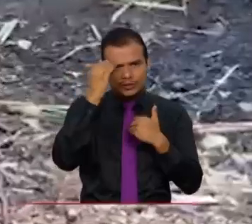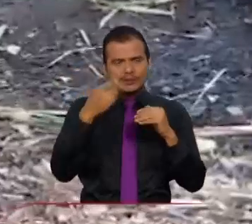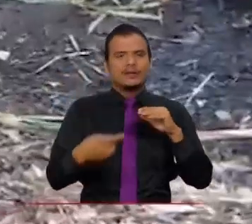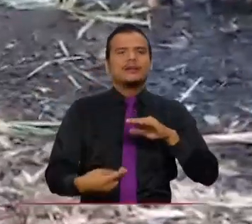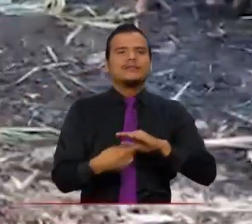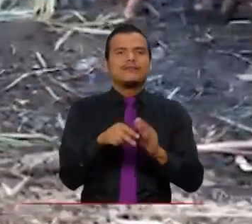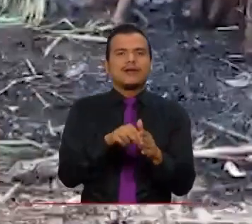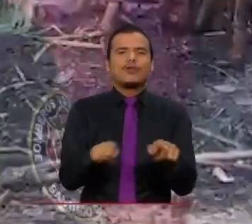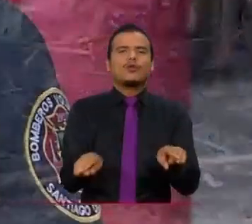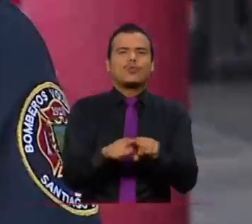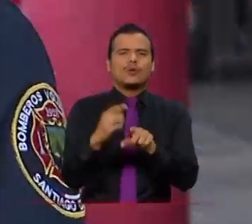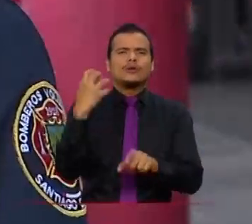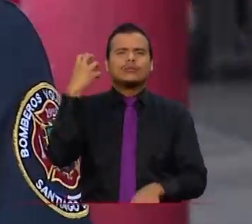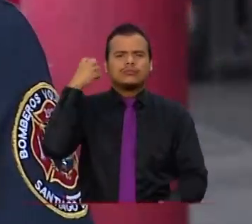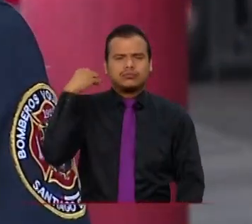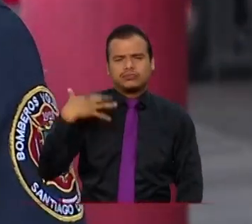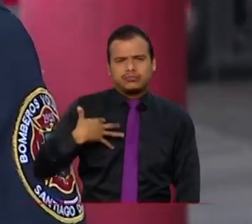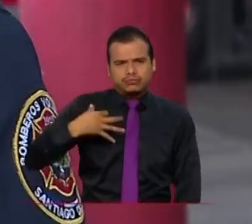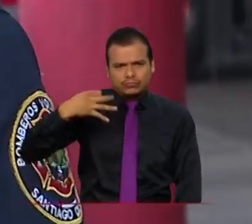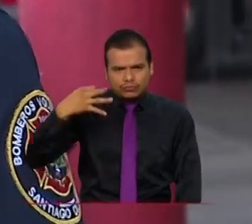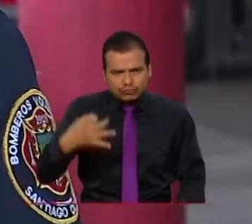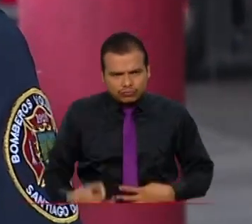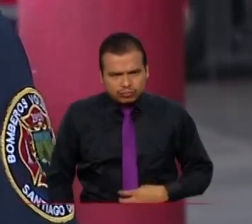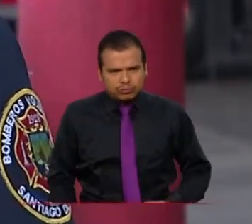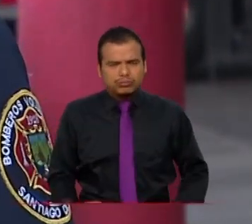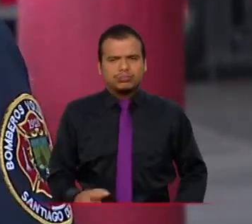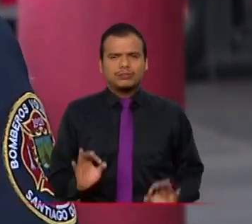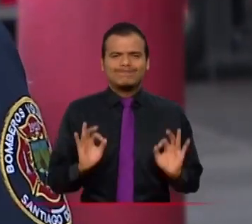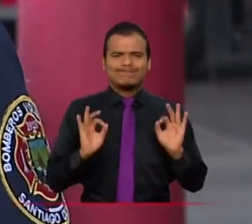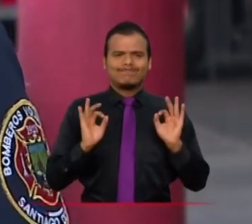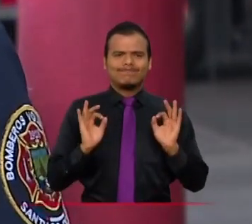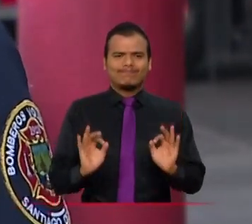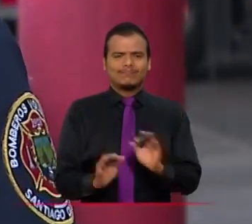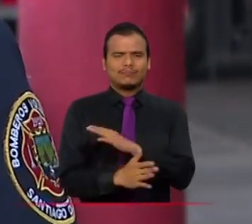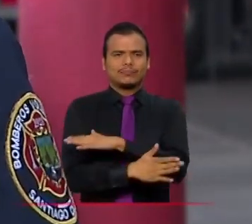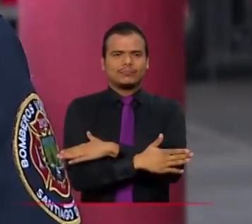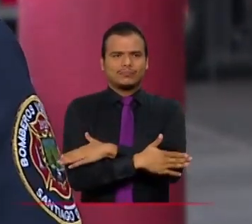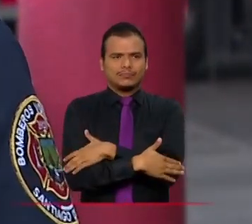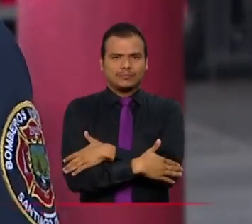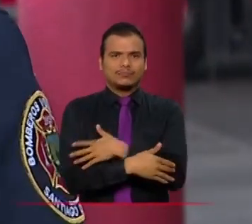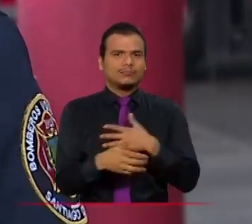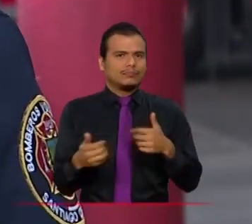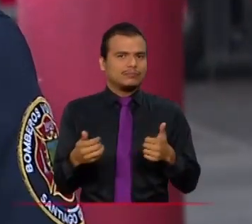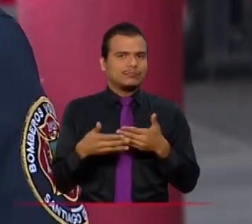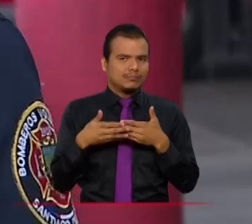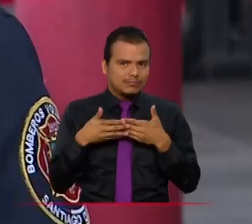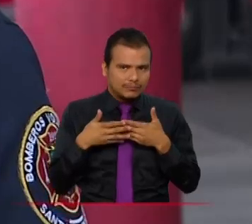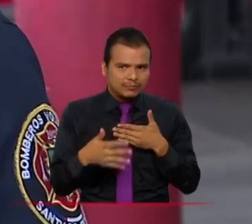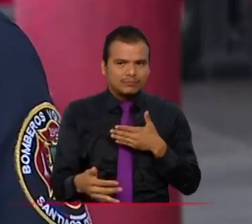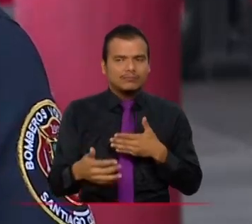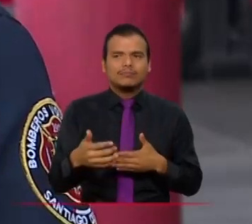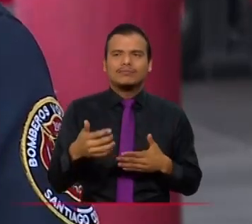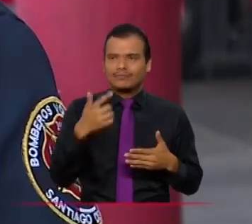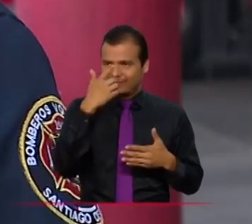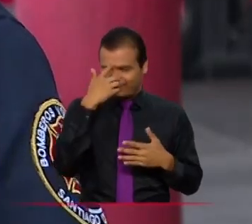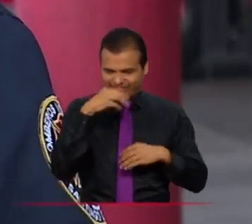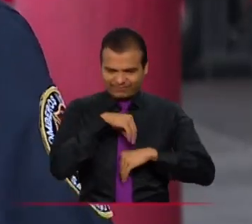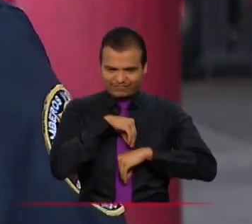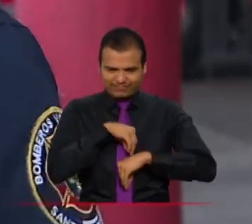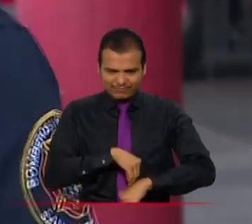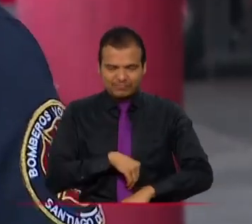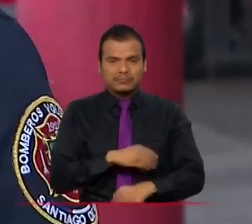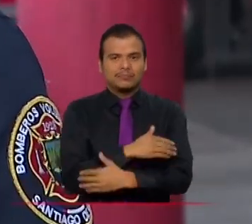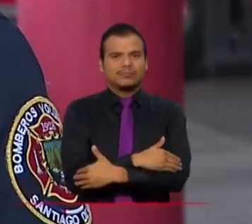Cali que teníamos desde antes por la cual se identificaba de ser muy cívicos y la idea es que seamos muy cívicos y seamos